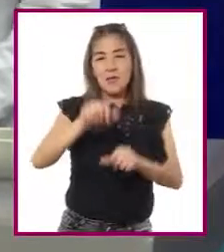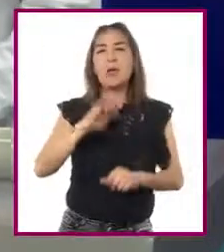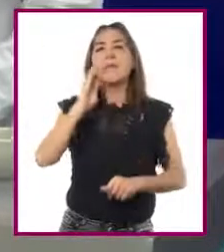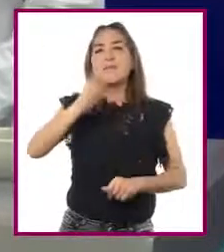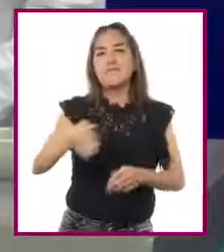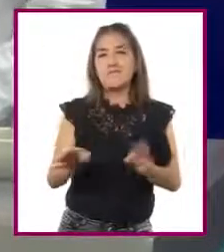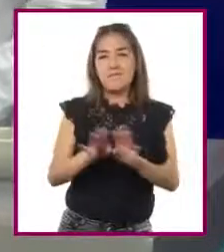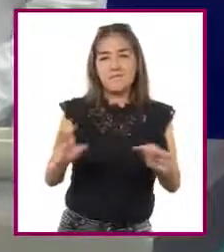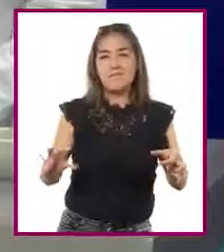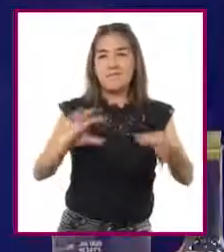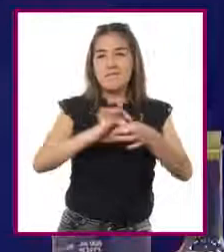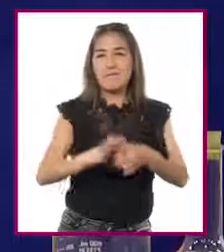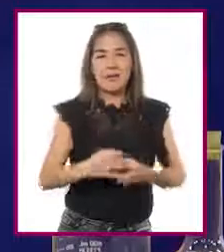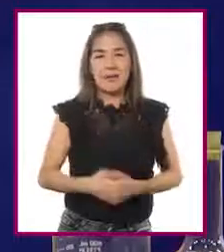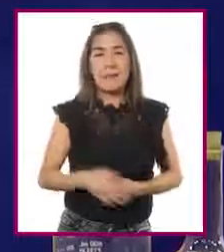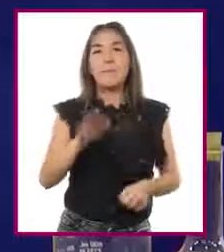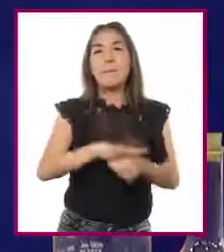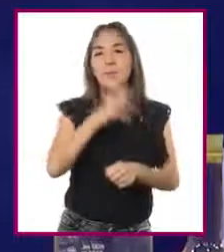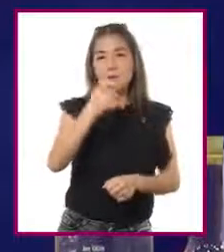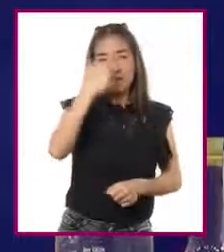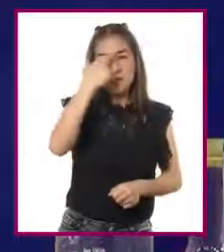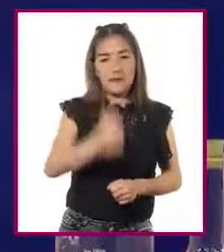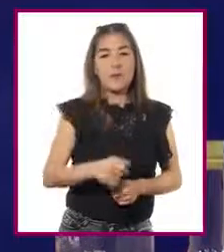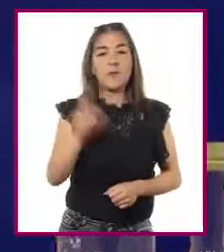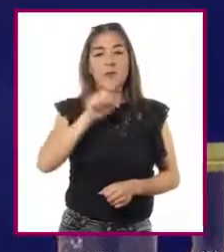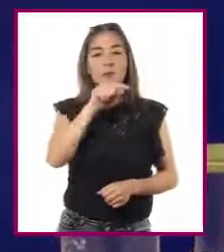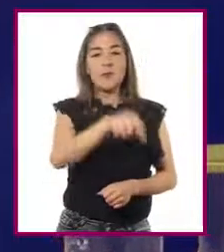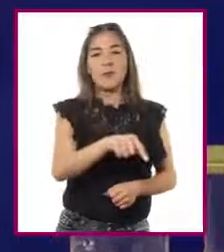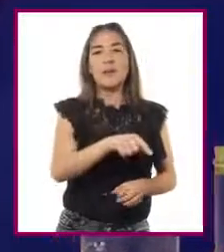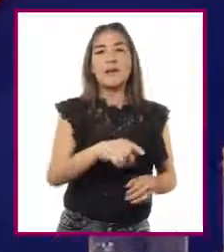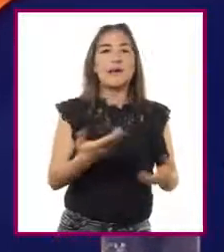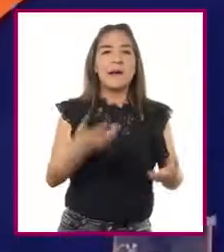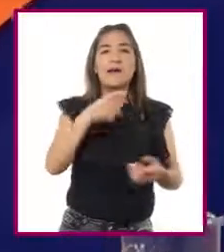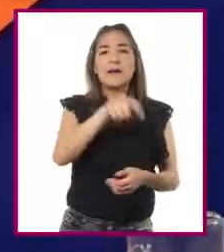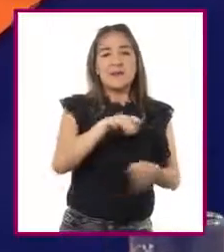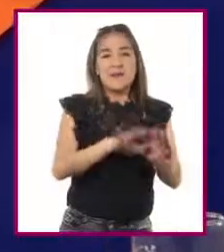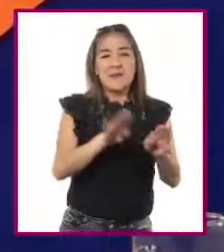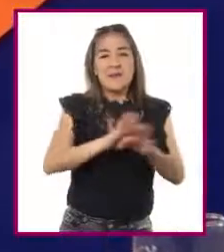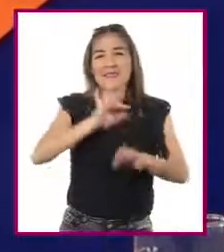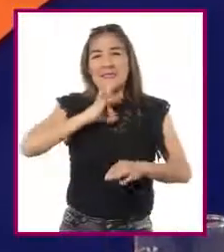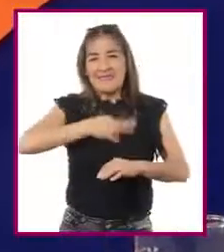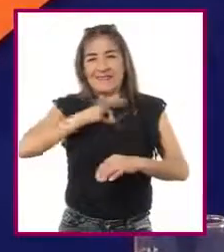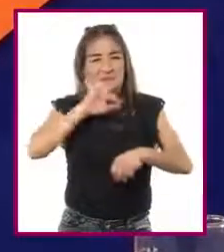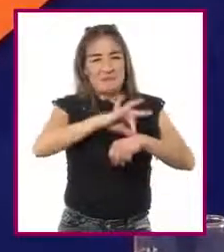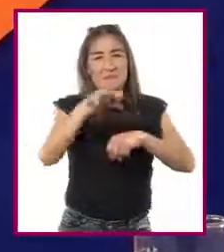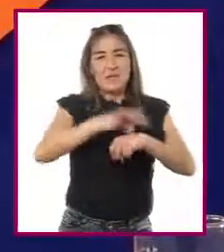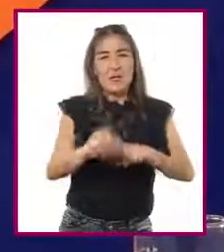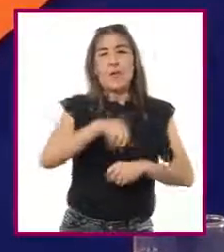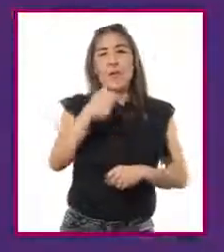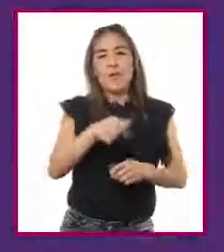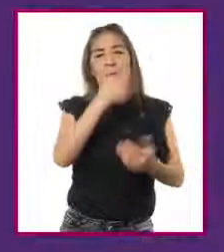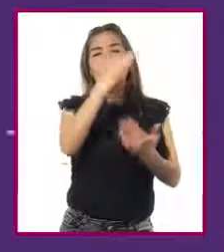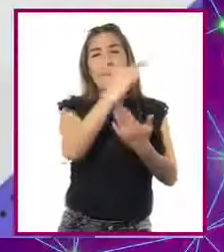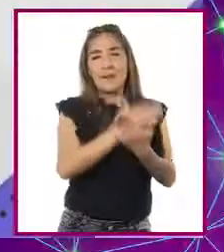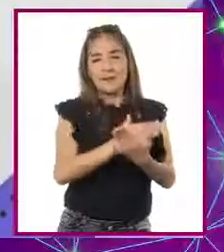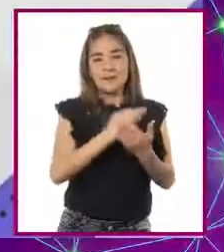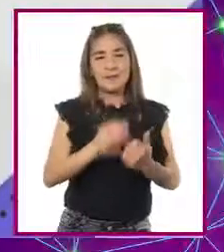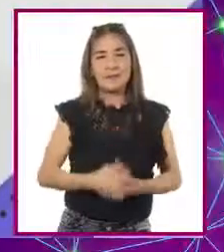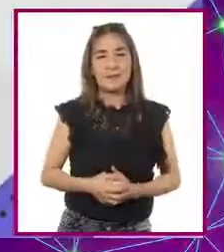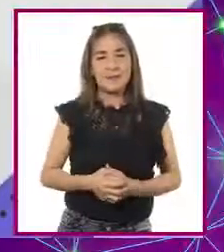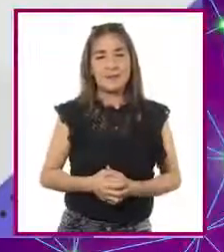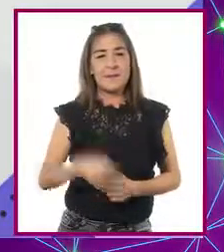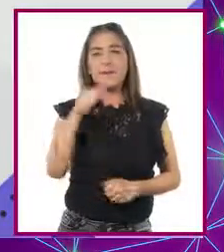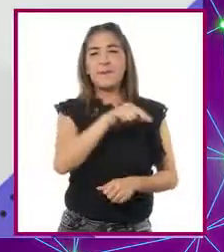electrones. Por lo tanto, cuando un átomo cede electrones se oxida y el átomo que acepta electrones se reduce. En